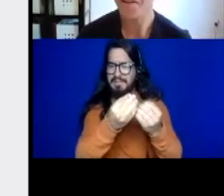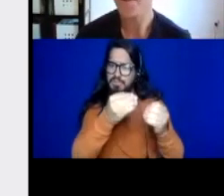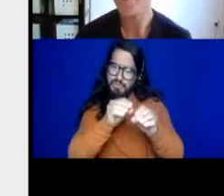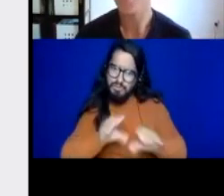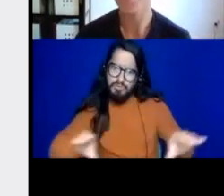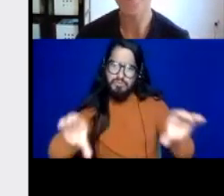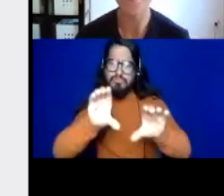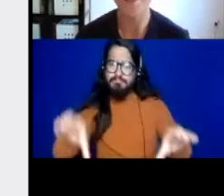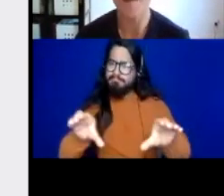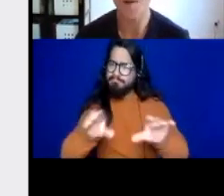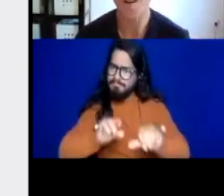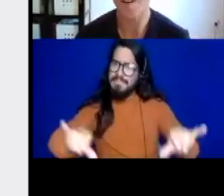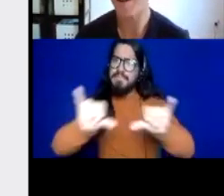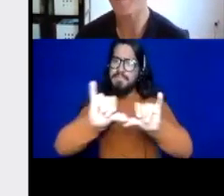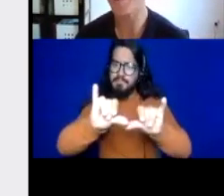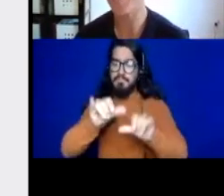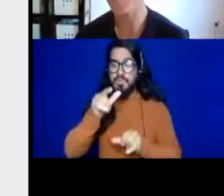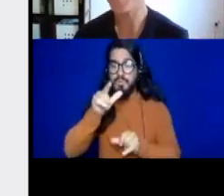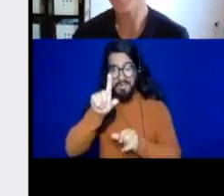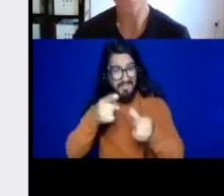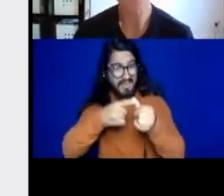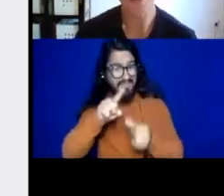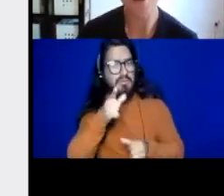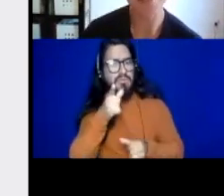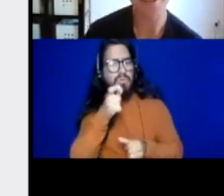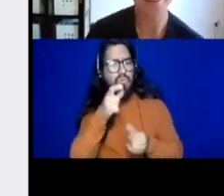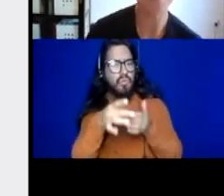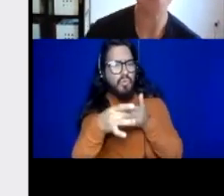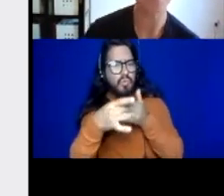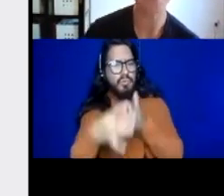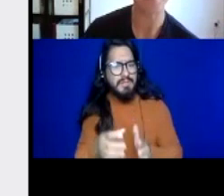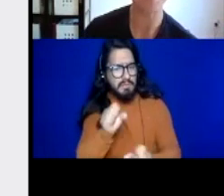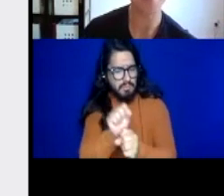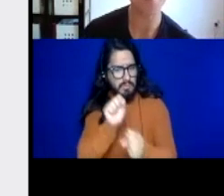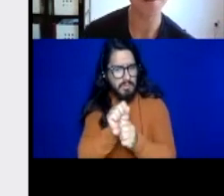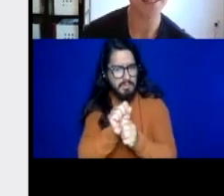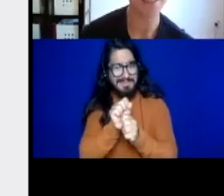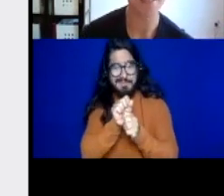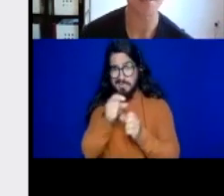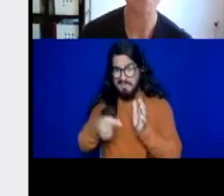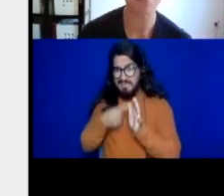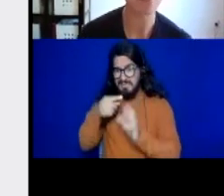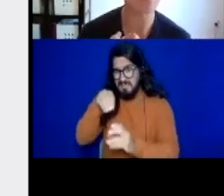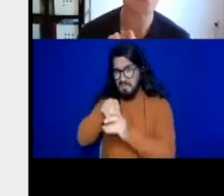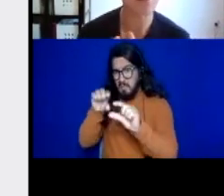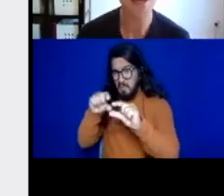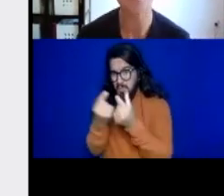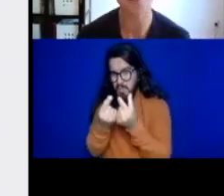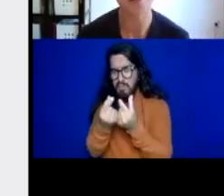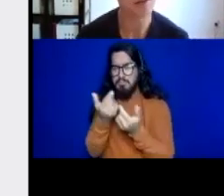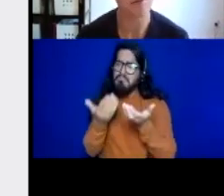Algunas preguntas es, ¿quién va a liderar este trabajo? Entonces, muchas veces en un grupo es alguien